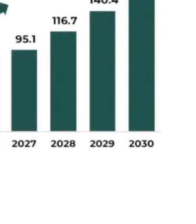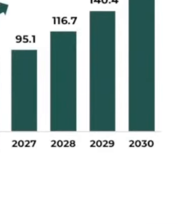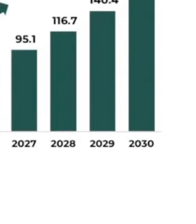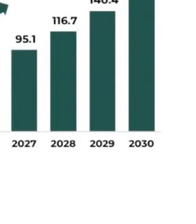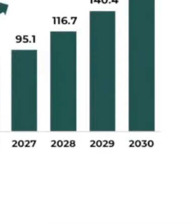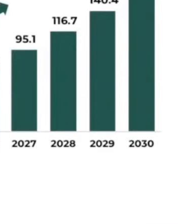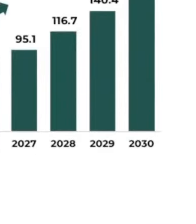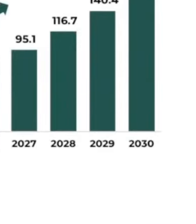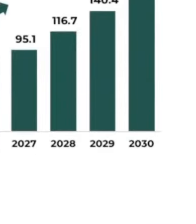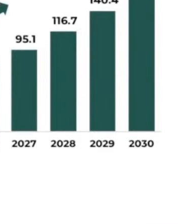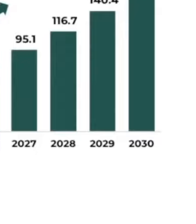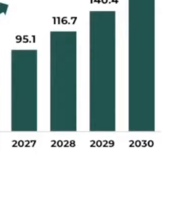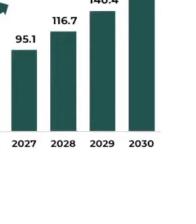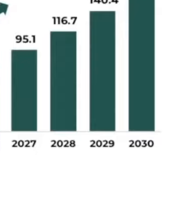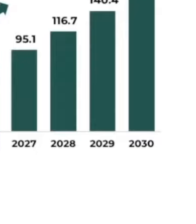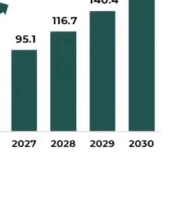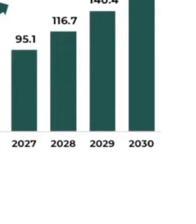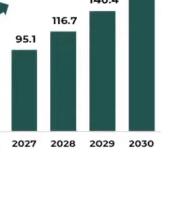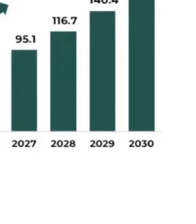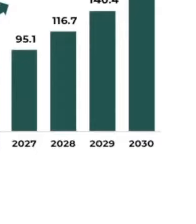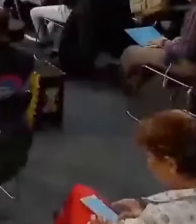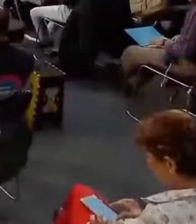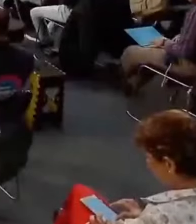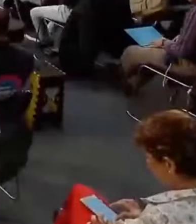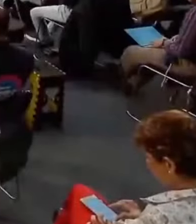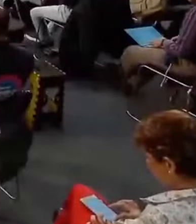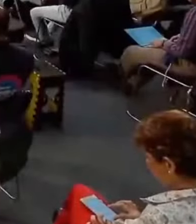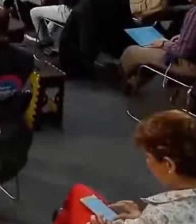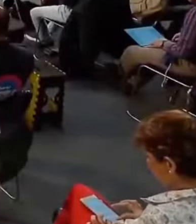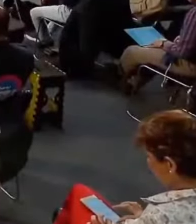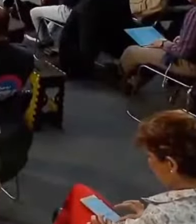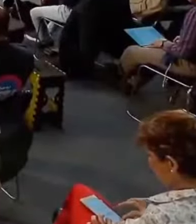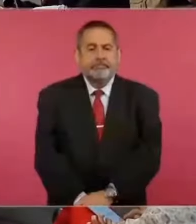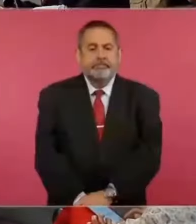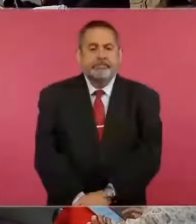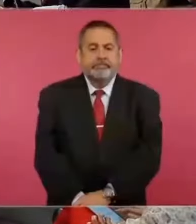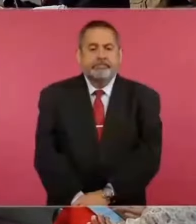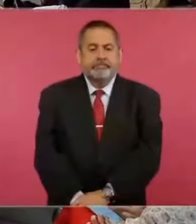porque se definió una fórmula